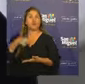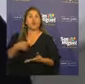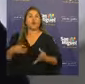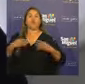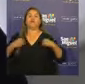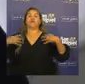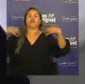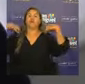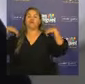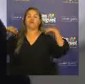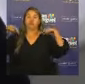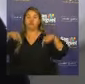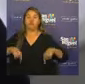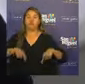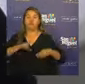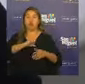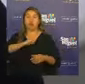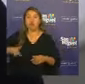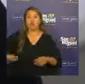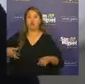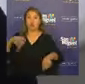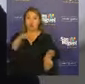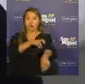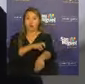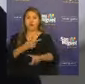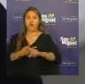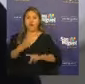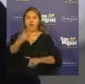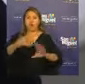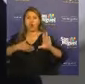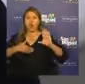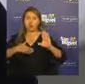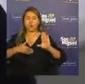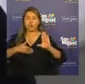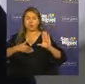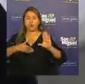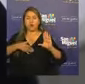aquí hay tres consejeras que lo pueden avalar, un compromiso absolutamente